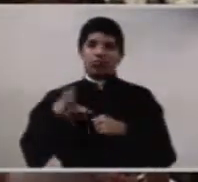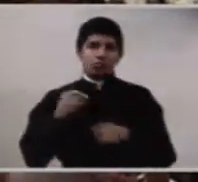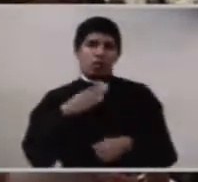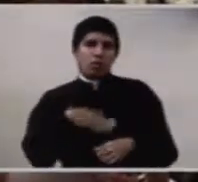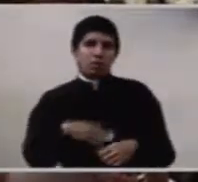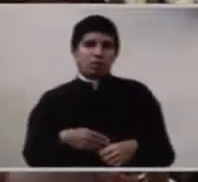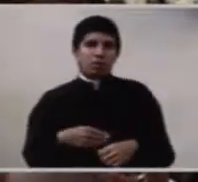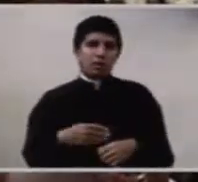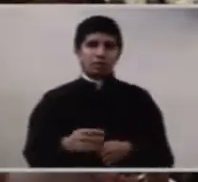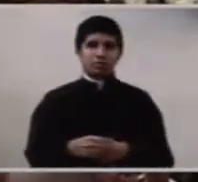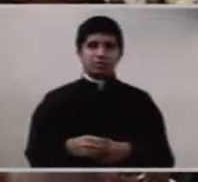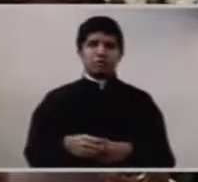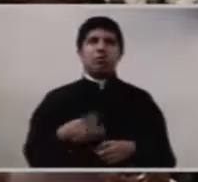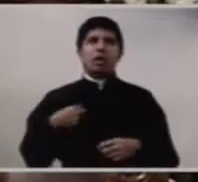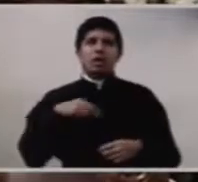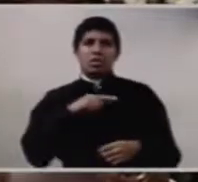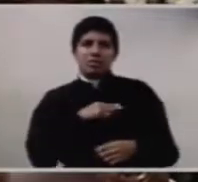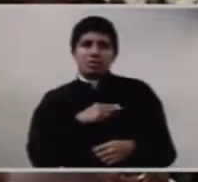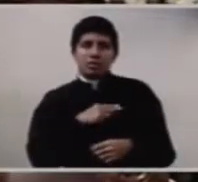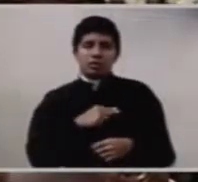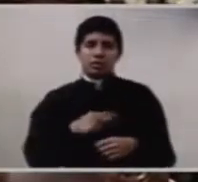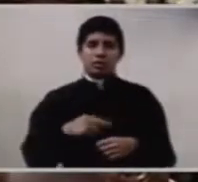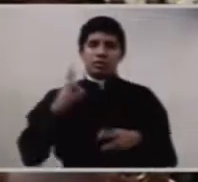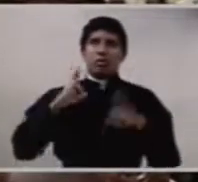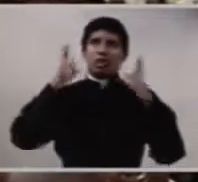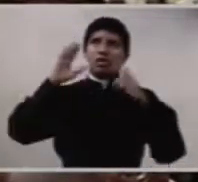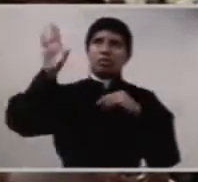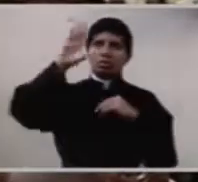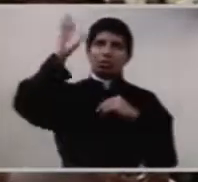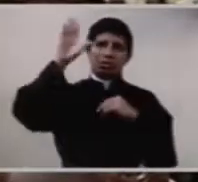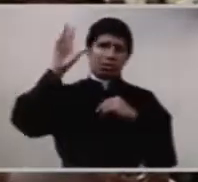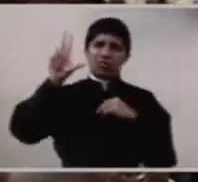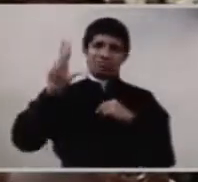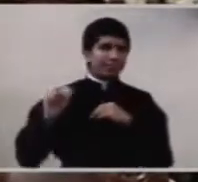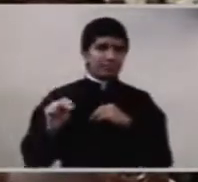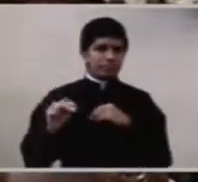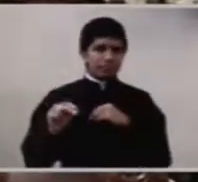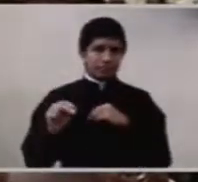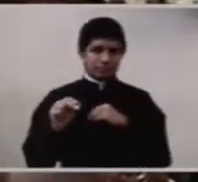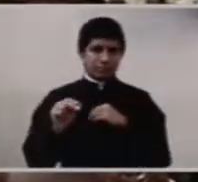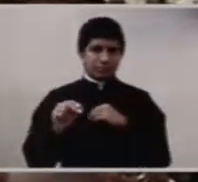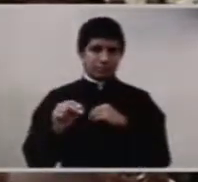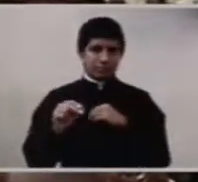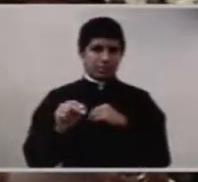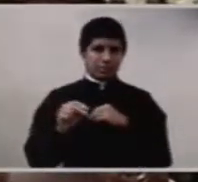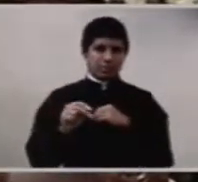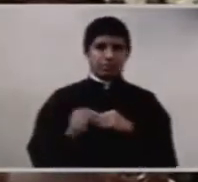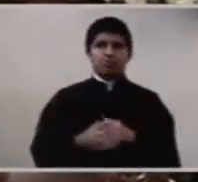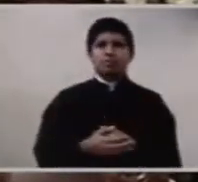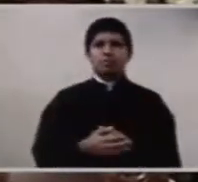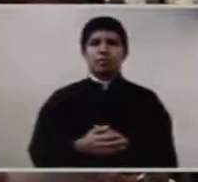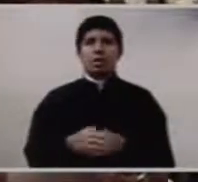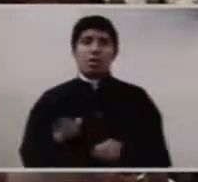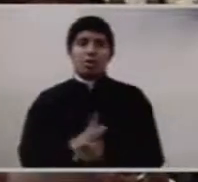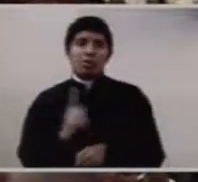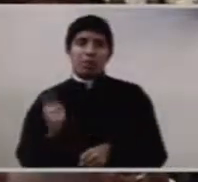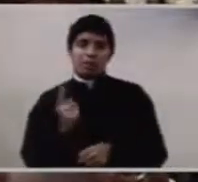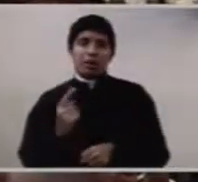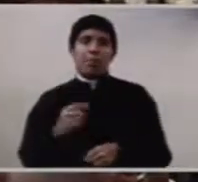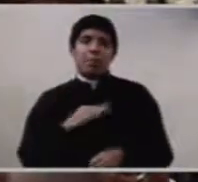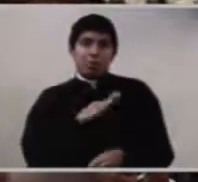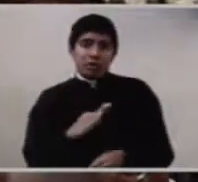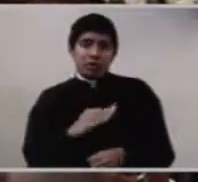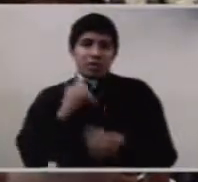llegar primero que nosotros al reino de los cielos, porque tuvieron la capacidad de arrepentirse,